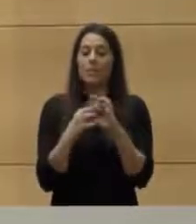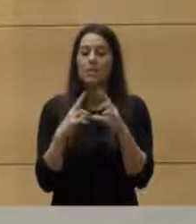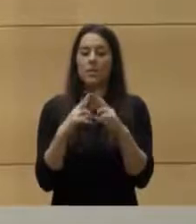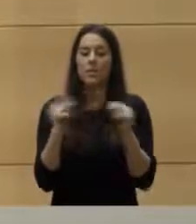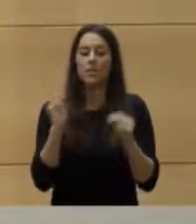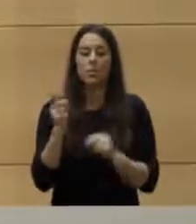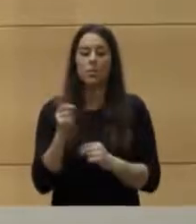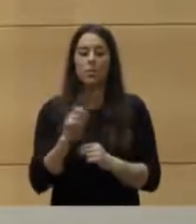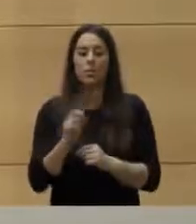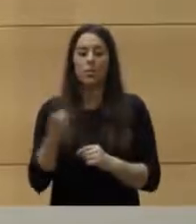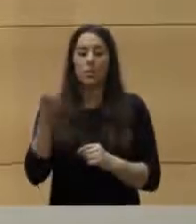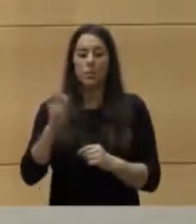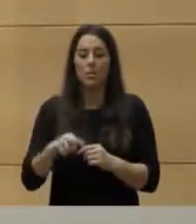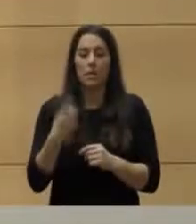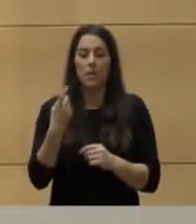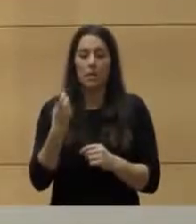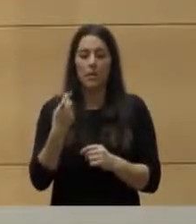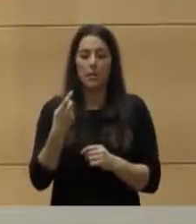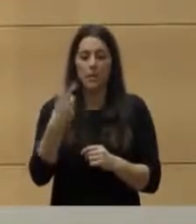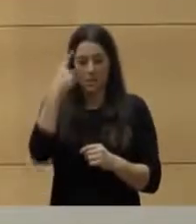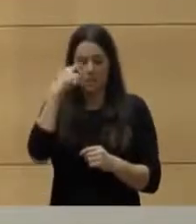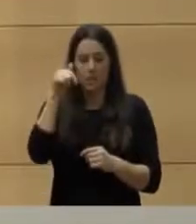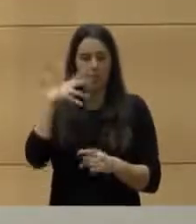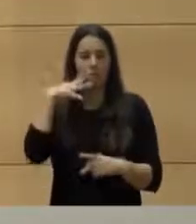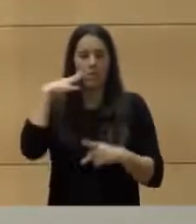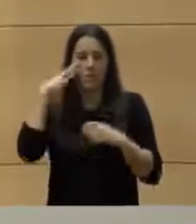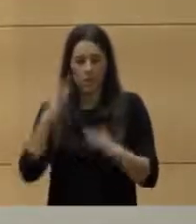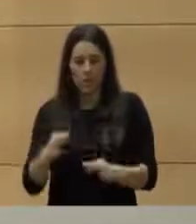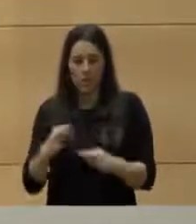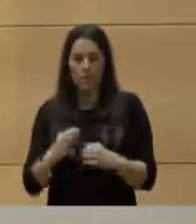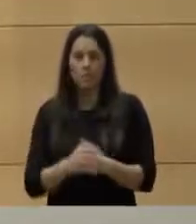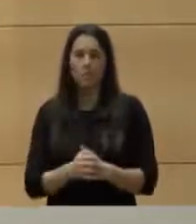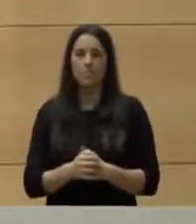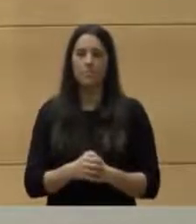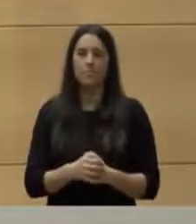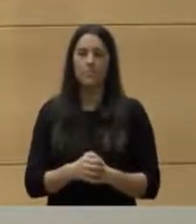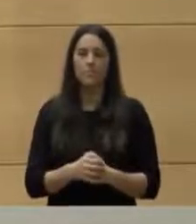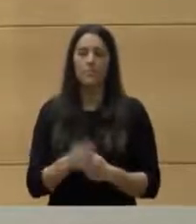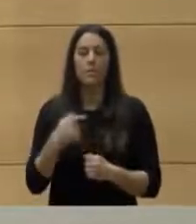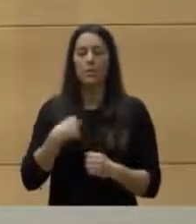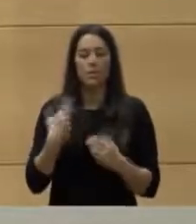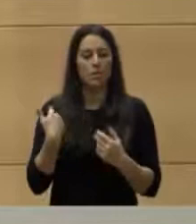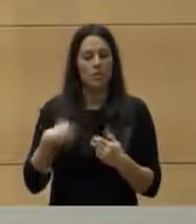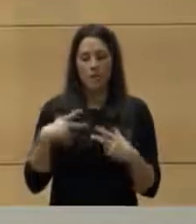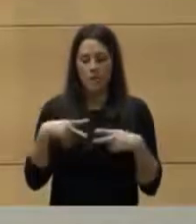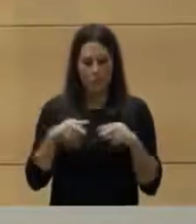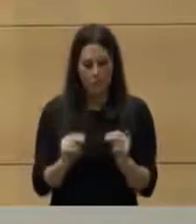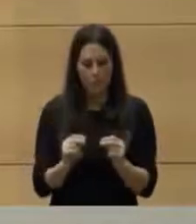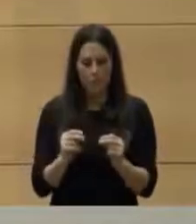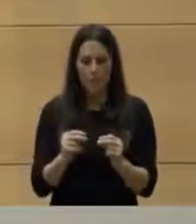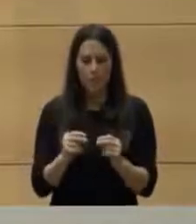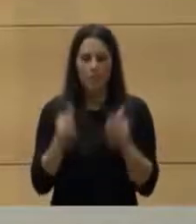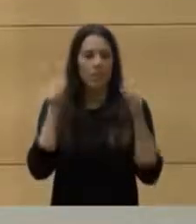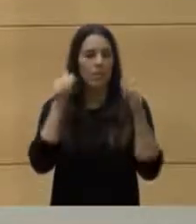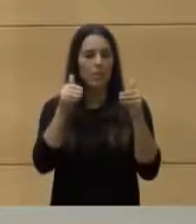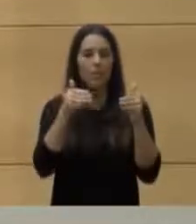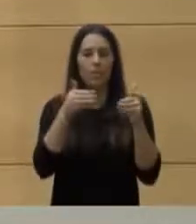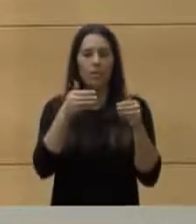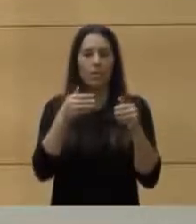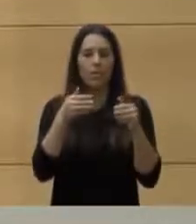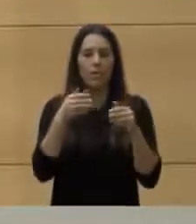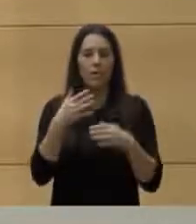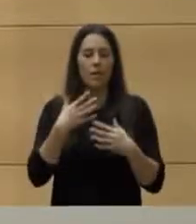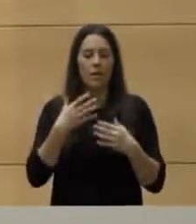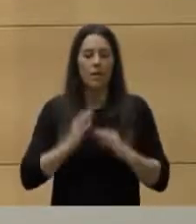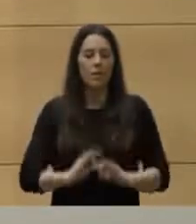en la realidad. El problema es cambiar esto. Y termino, y especialmente para alguien especial, la juventud. Y lo digo